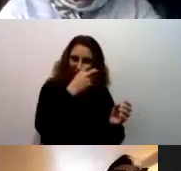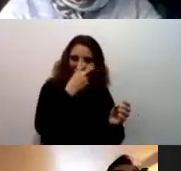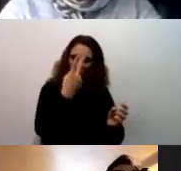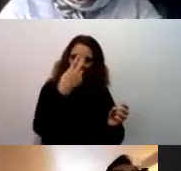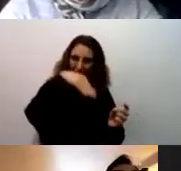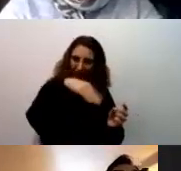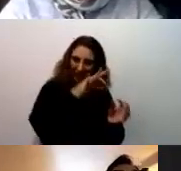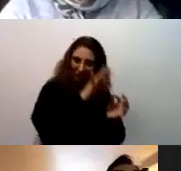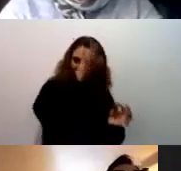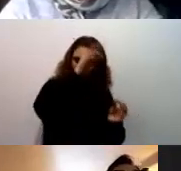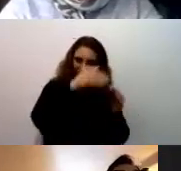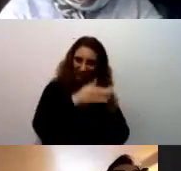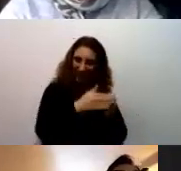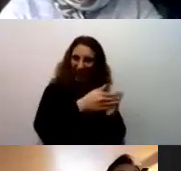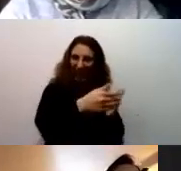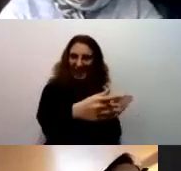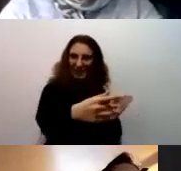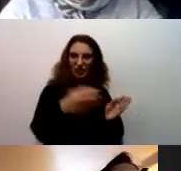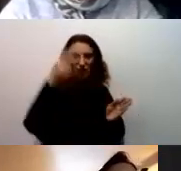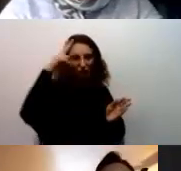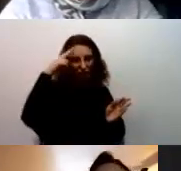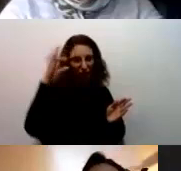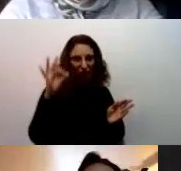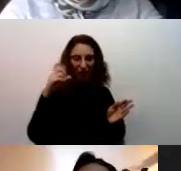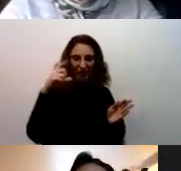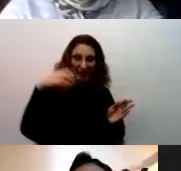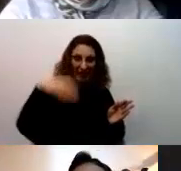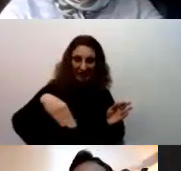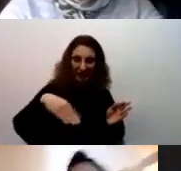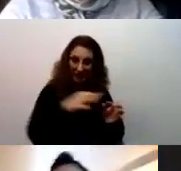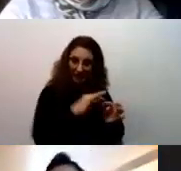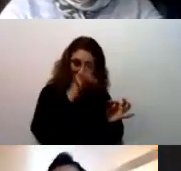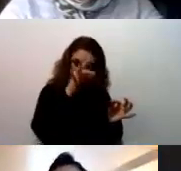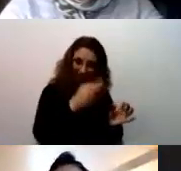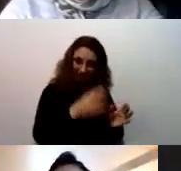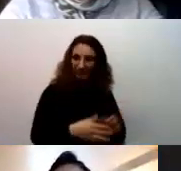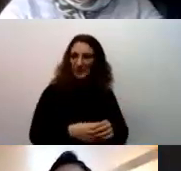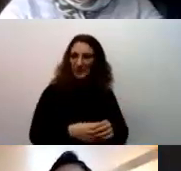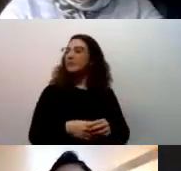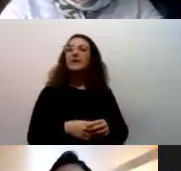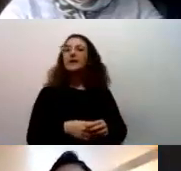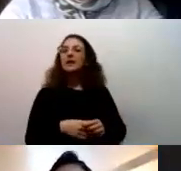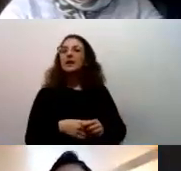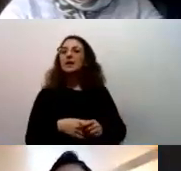un ancho de 90 centímetros por el largo del recorrido.